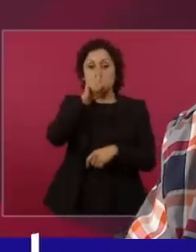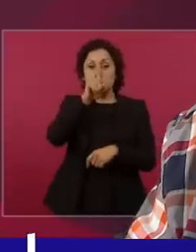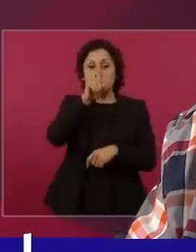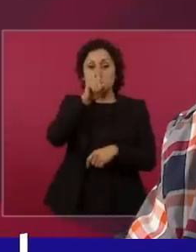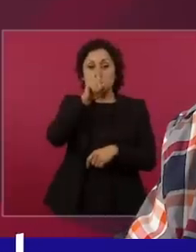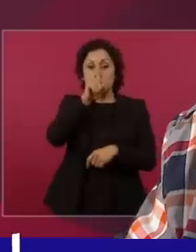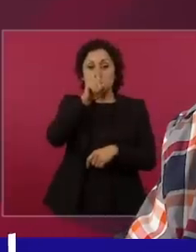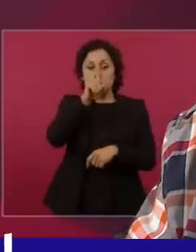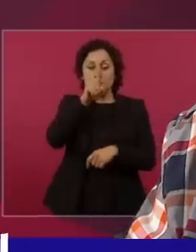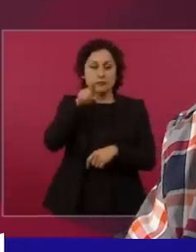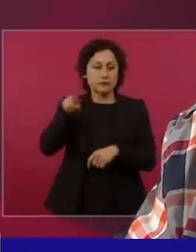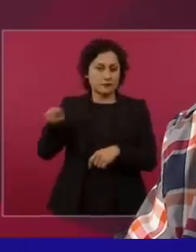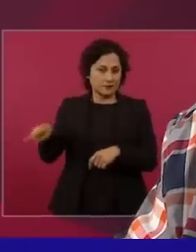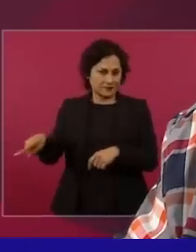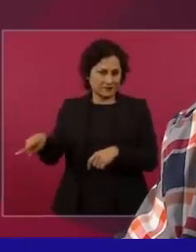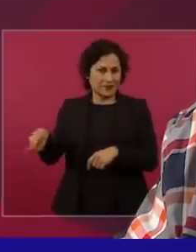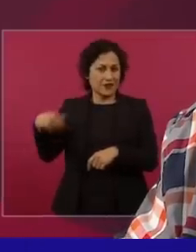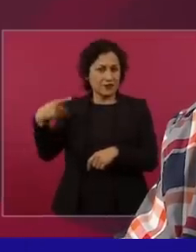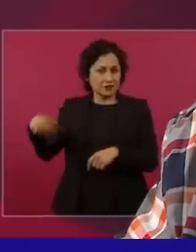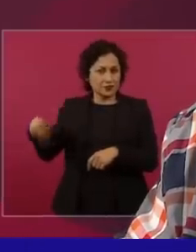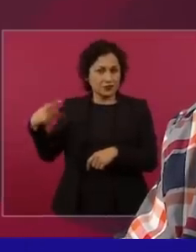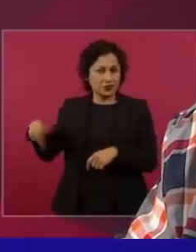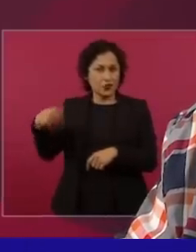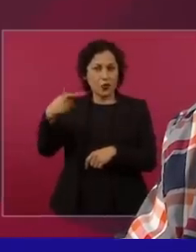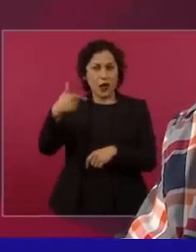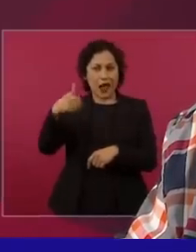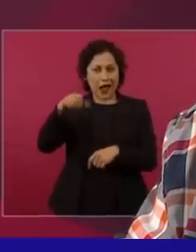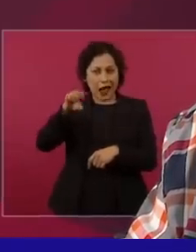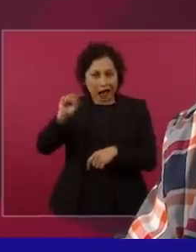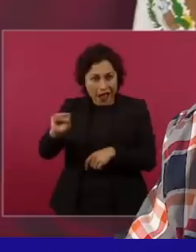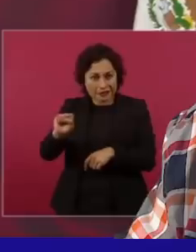de que el gas que Repsol